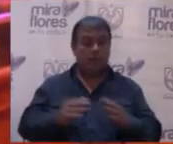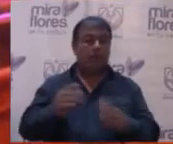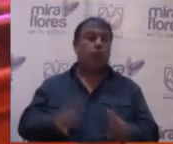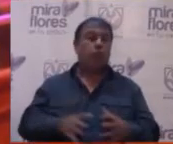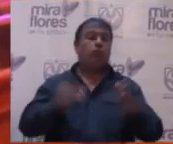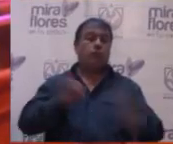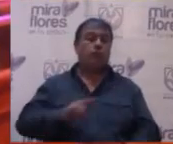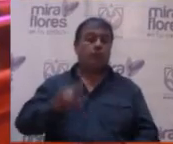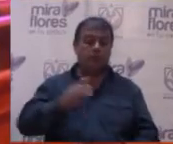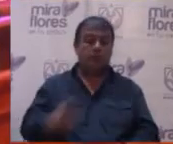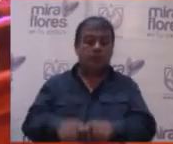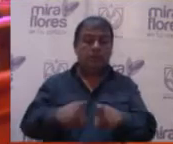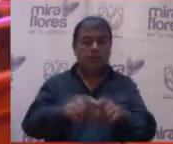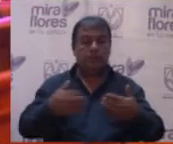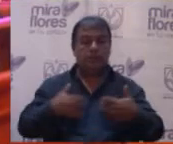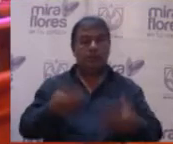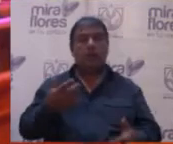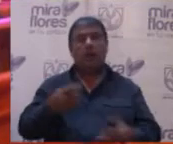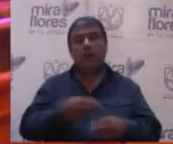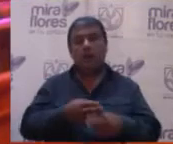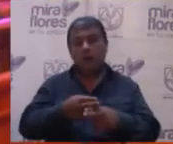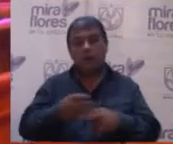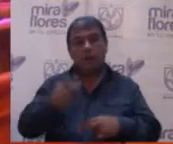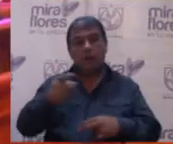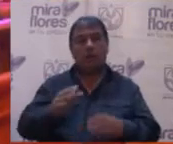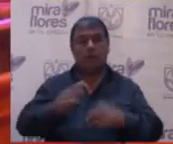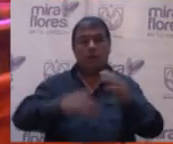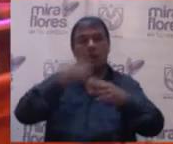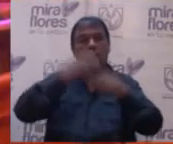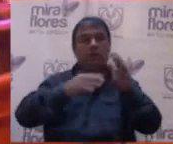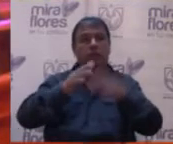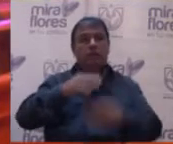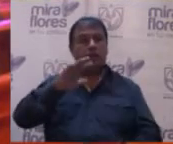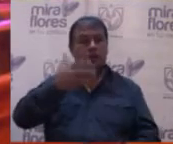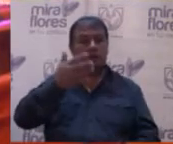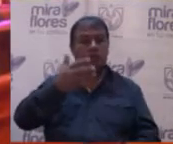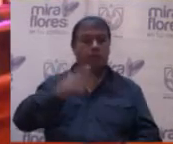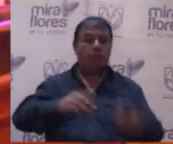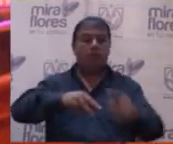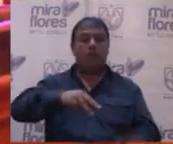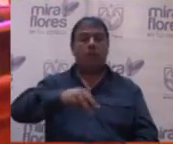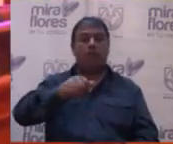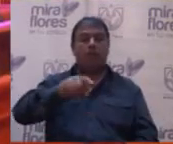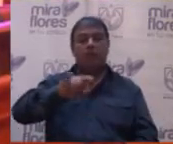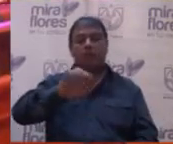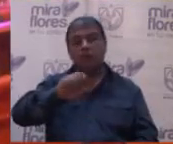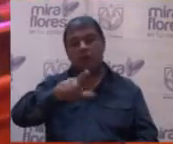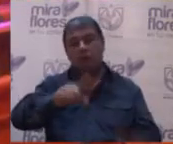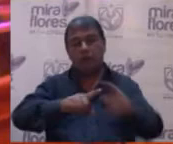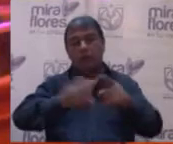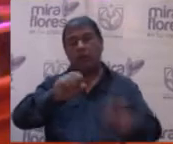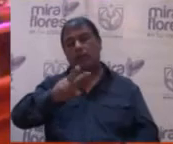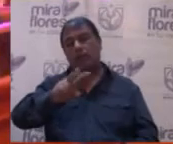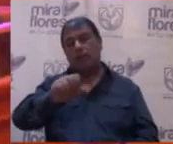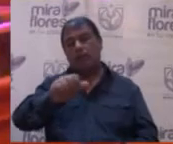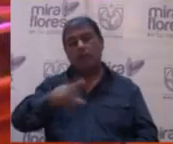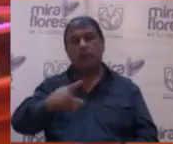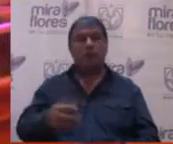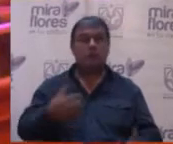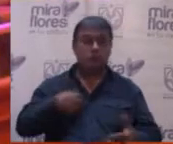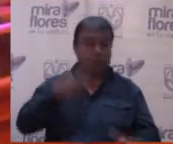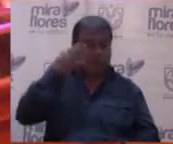además tenemos la que viene ahora, un edificio de 7 pisos, la de Manuel Tobar con la Avenida del Ejército, donde además